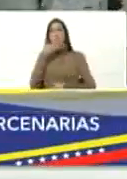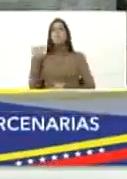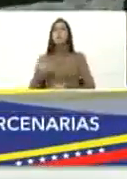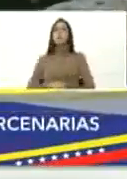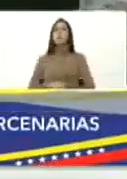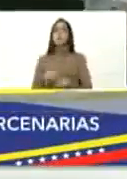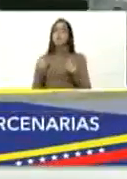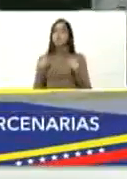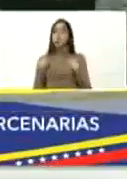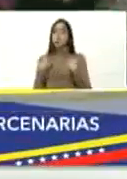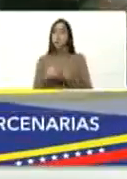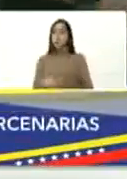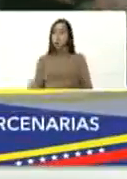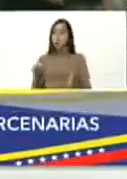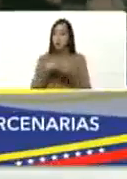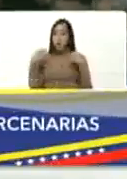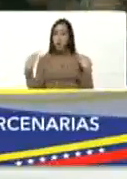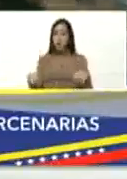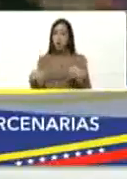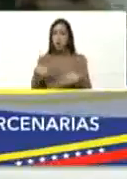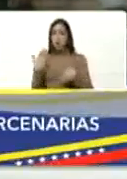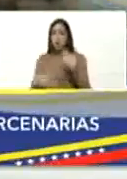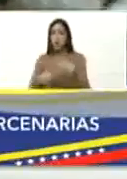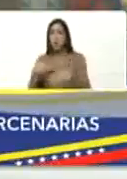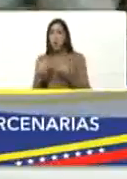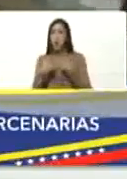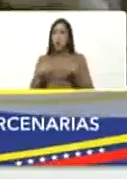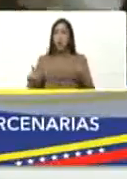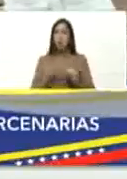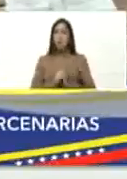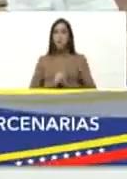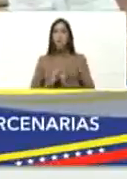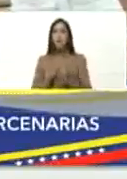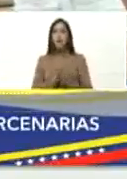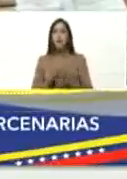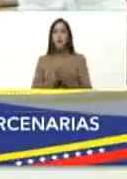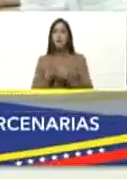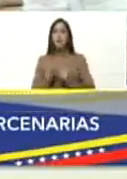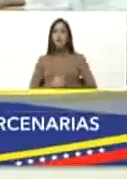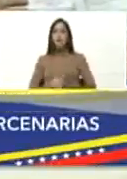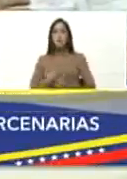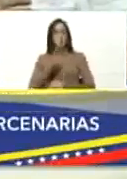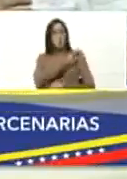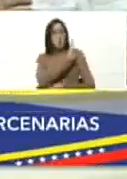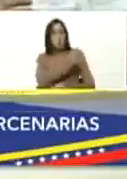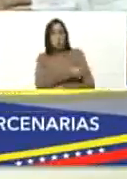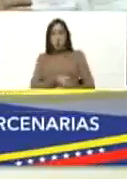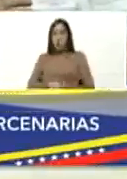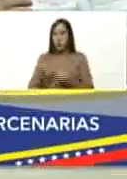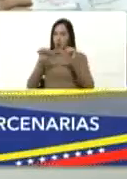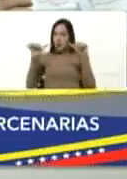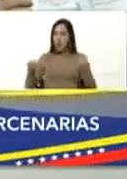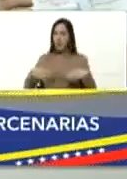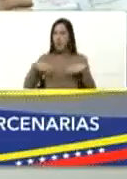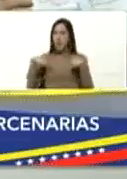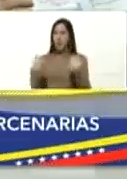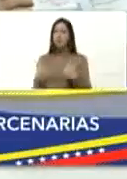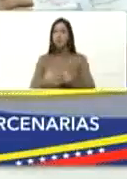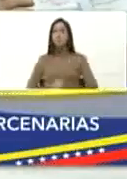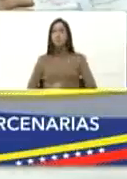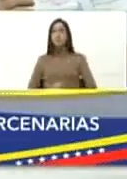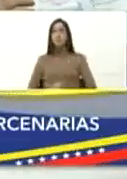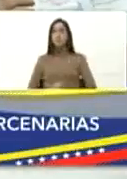vida vuelve a la nueva normalidad, a la libertad, a la tranquilidad. Fortalecer el sistema de salud. Fortalecer